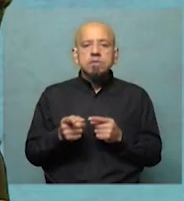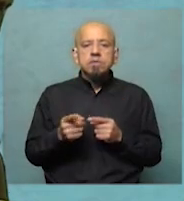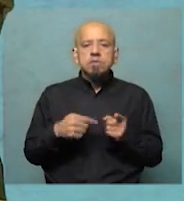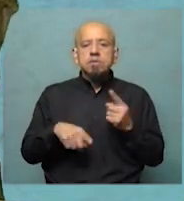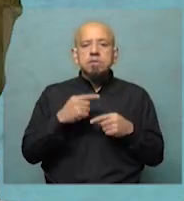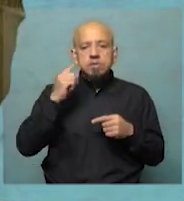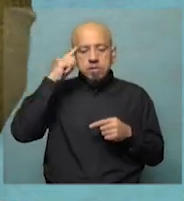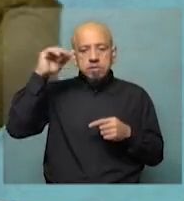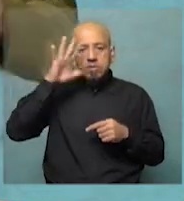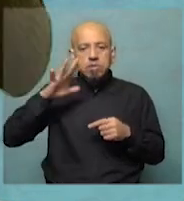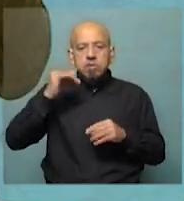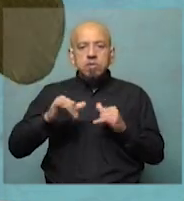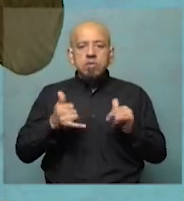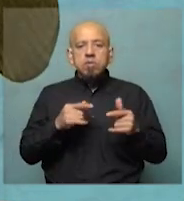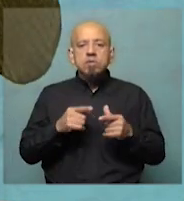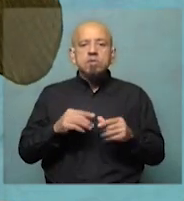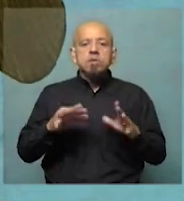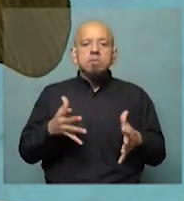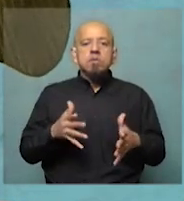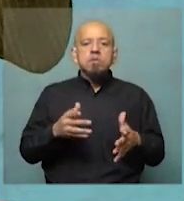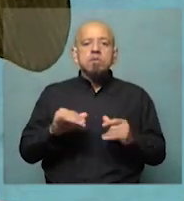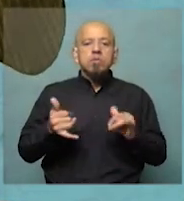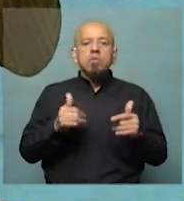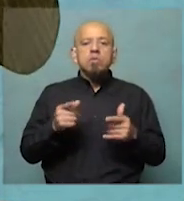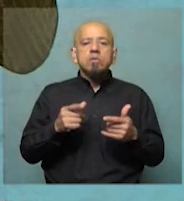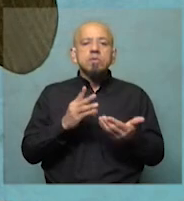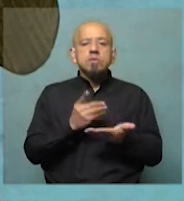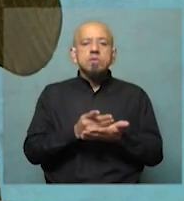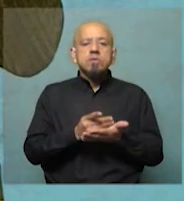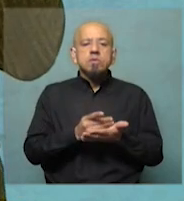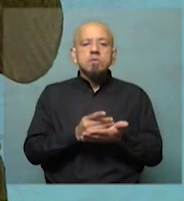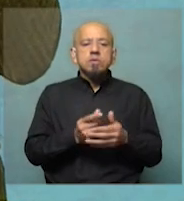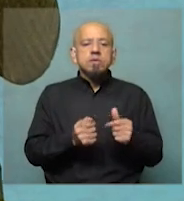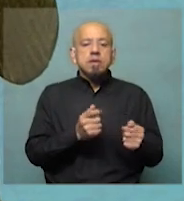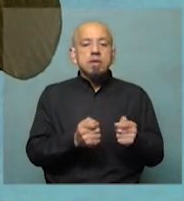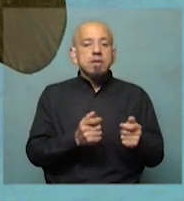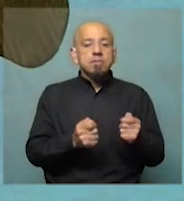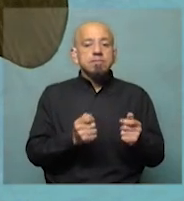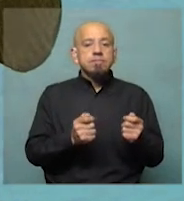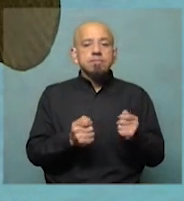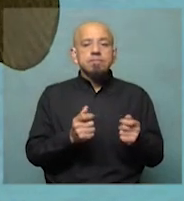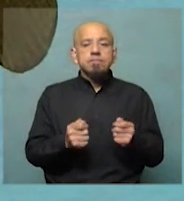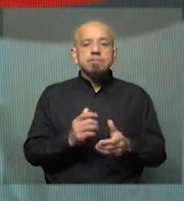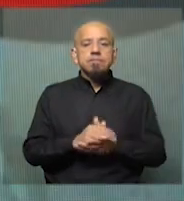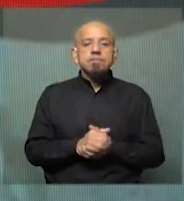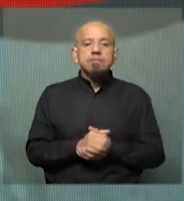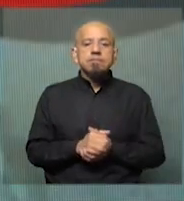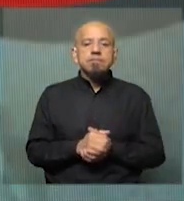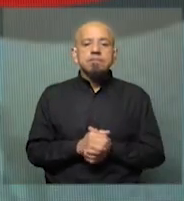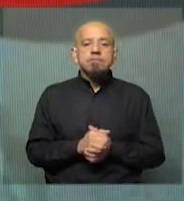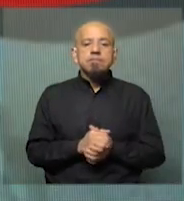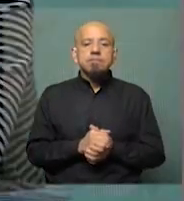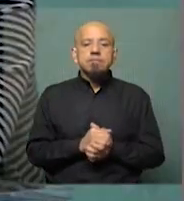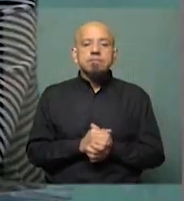de la psicología del juego. ¿Qué, claro, pasa con los juegos digitales ahora? Y no sé cómo lo ves